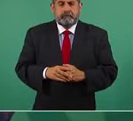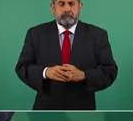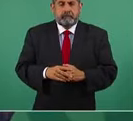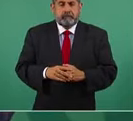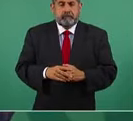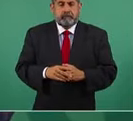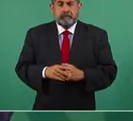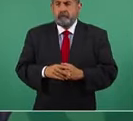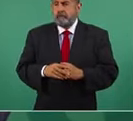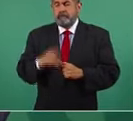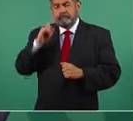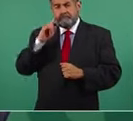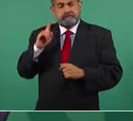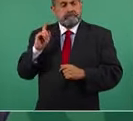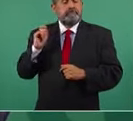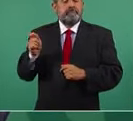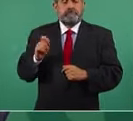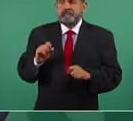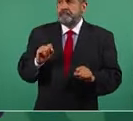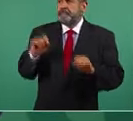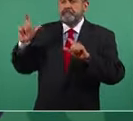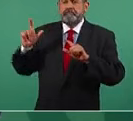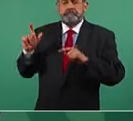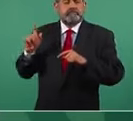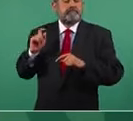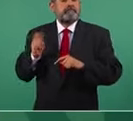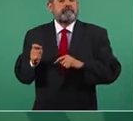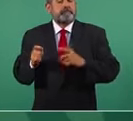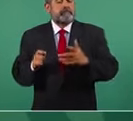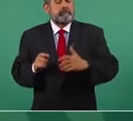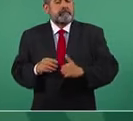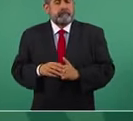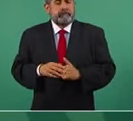se puso el ejemplo de